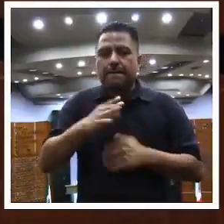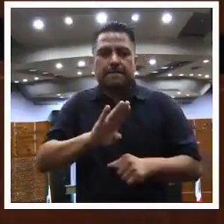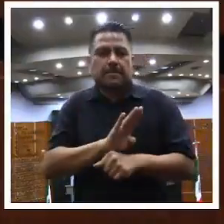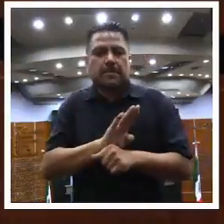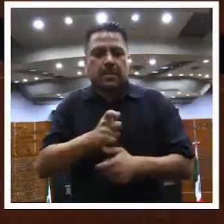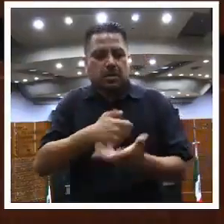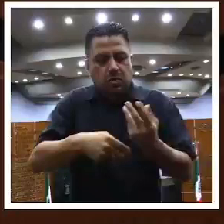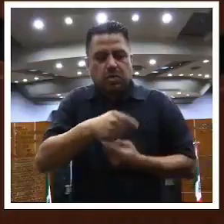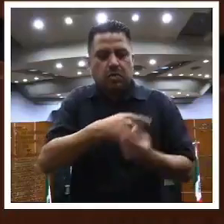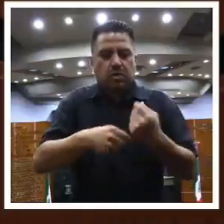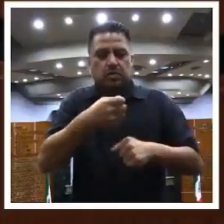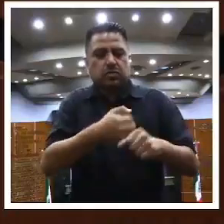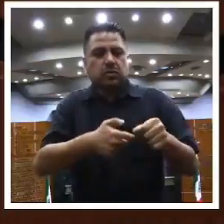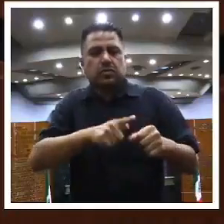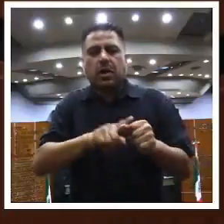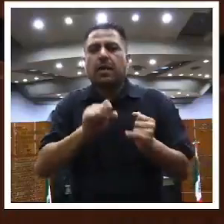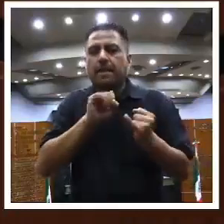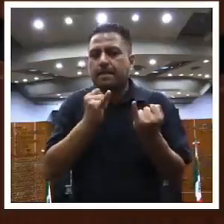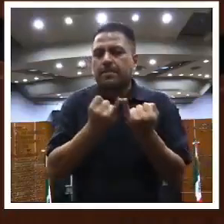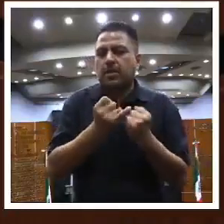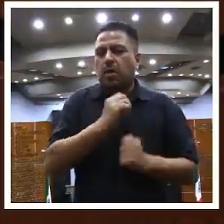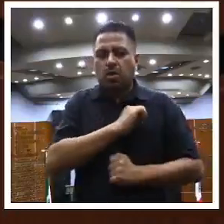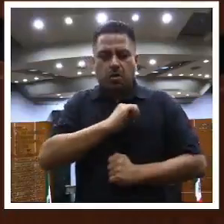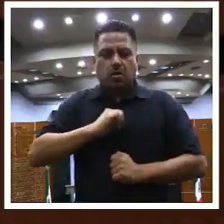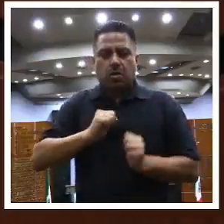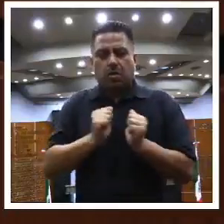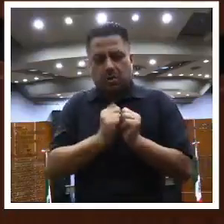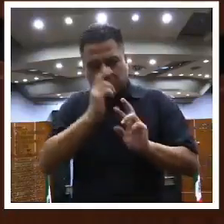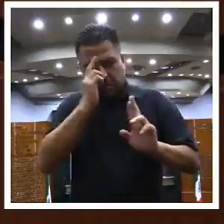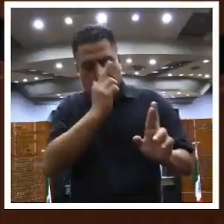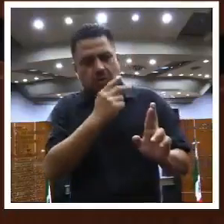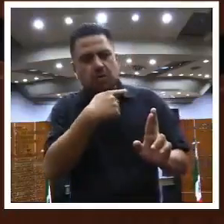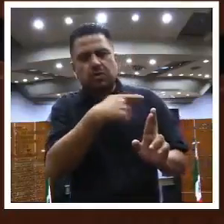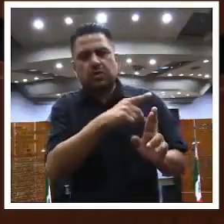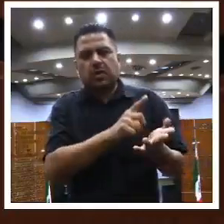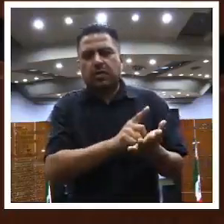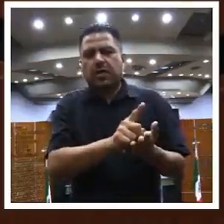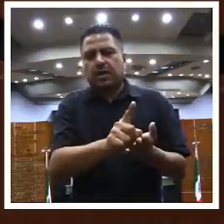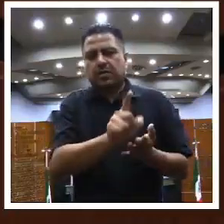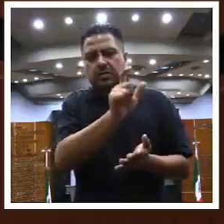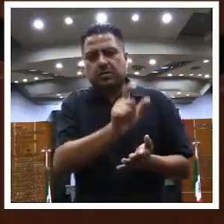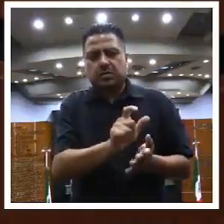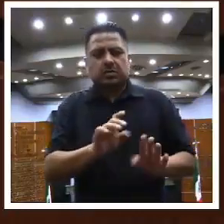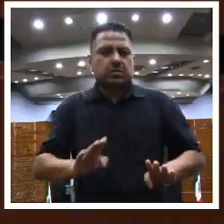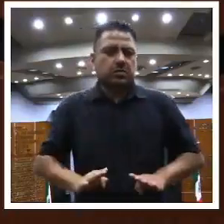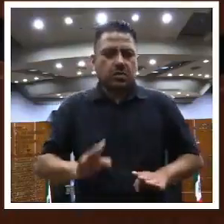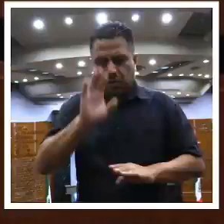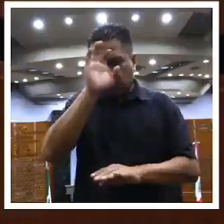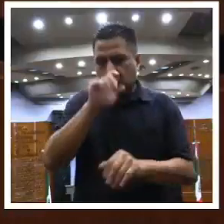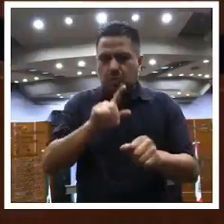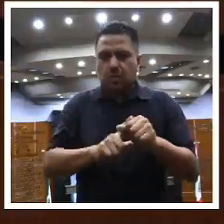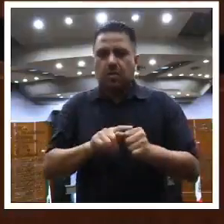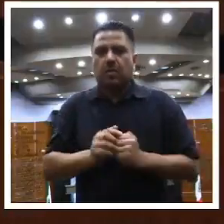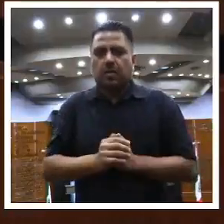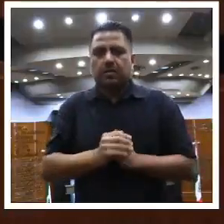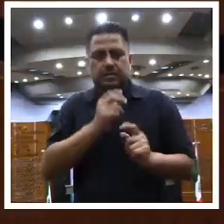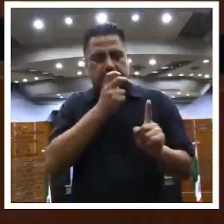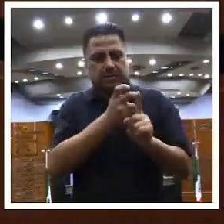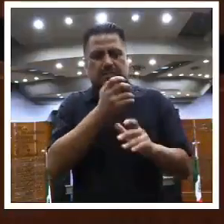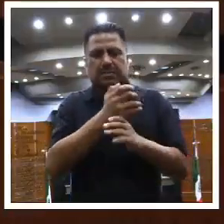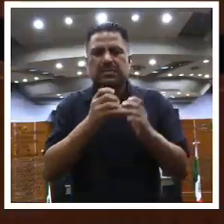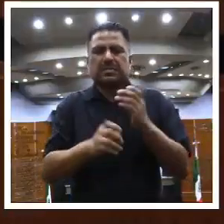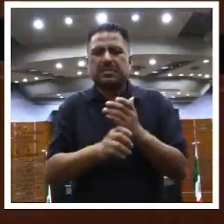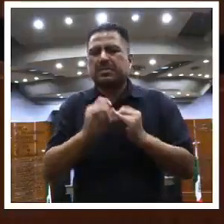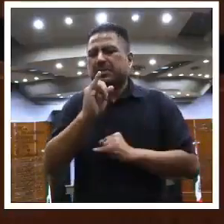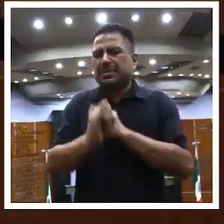económico y social, así como la obligación a respetar sus derechos y su identidad cultural. Este instrumento